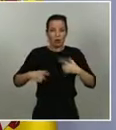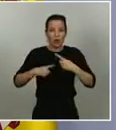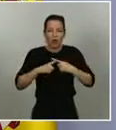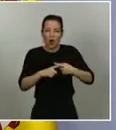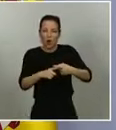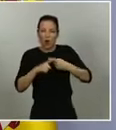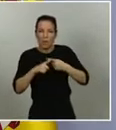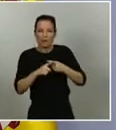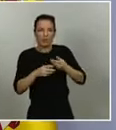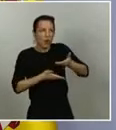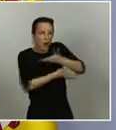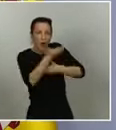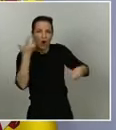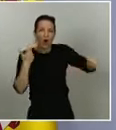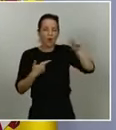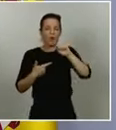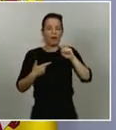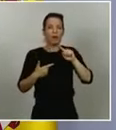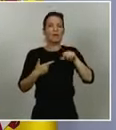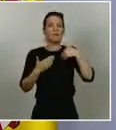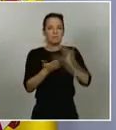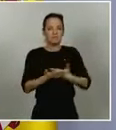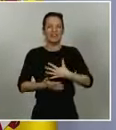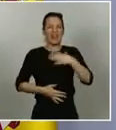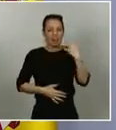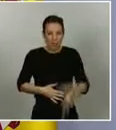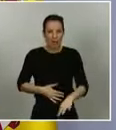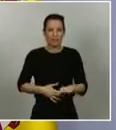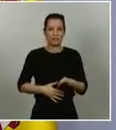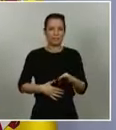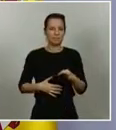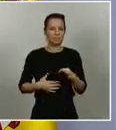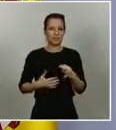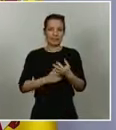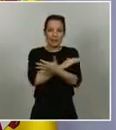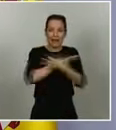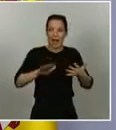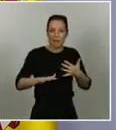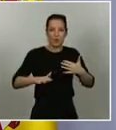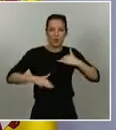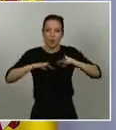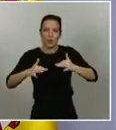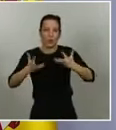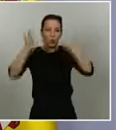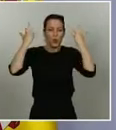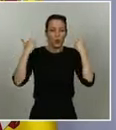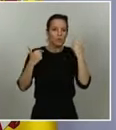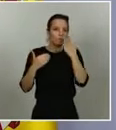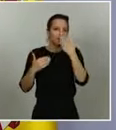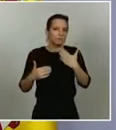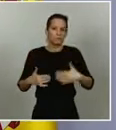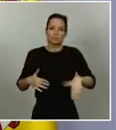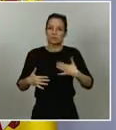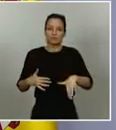y que además seamos capaces de hacerlo tan rápido, de forma tan ágil, es algo que no solo